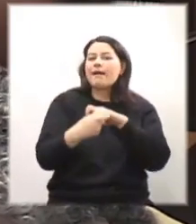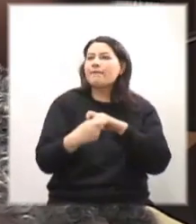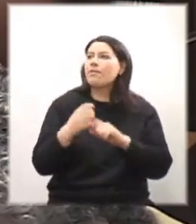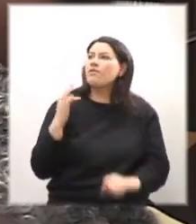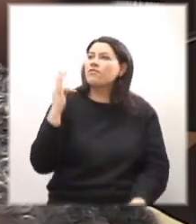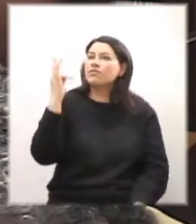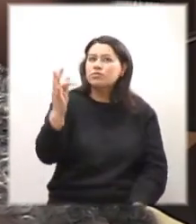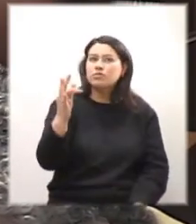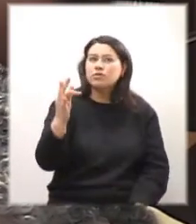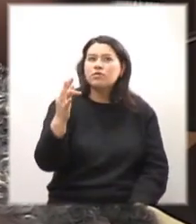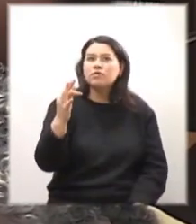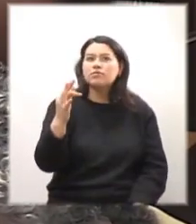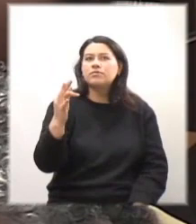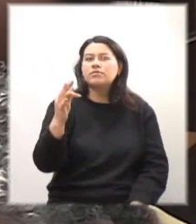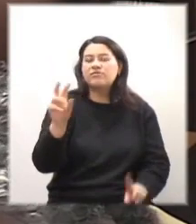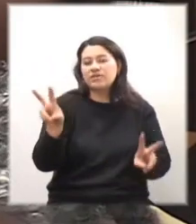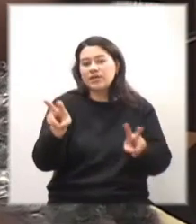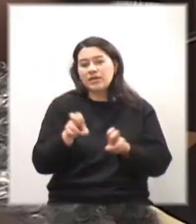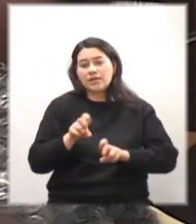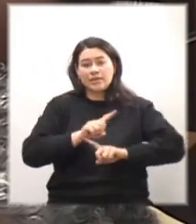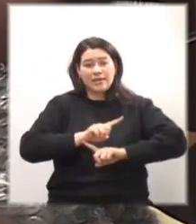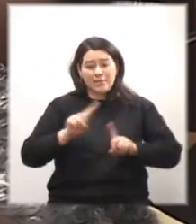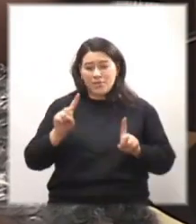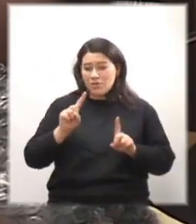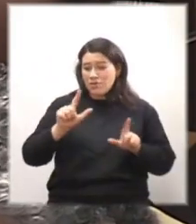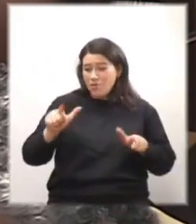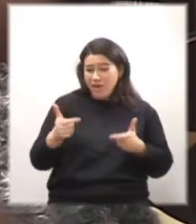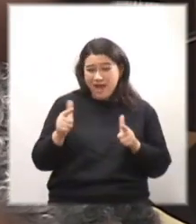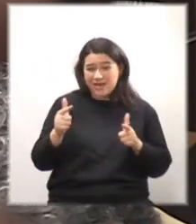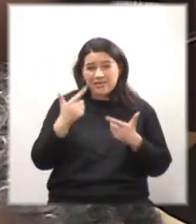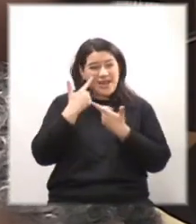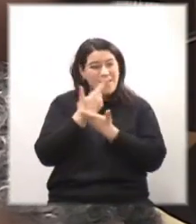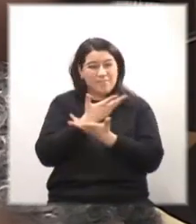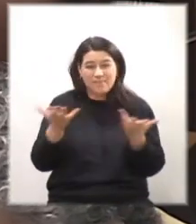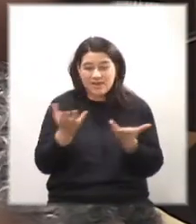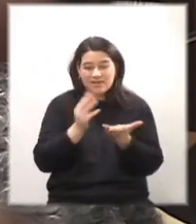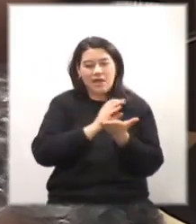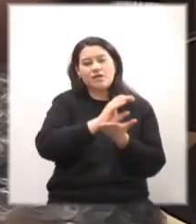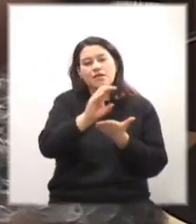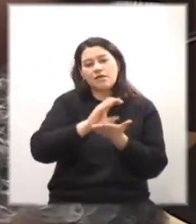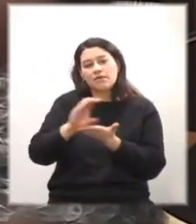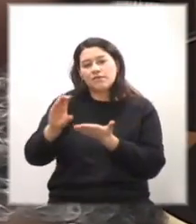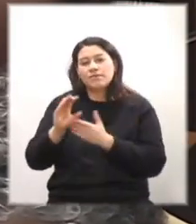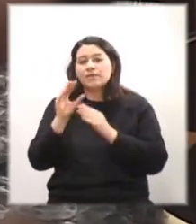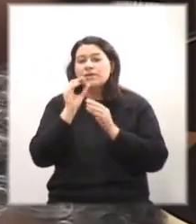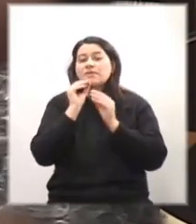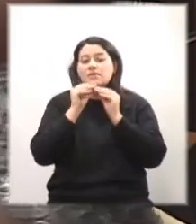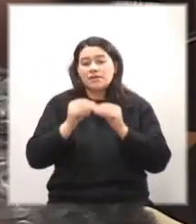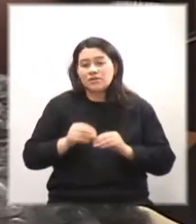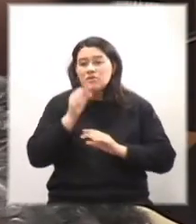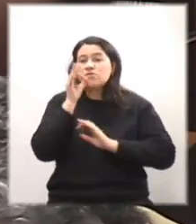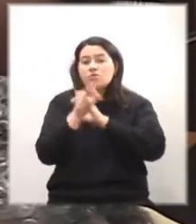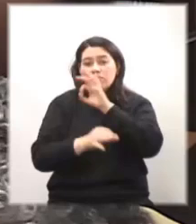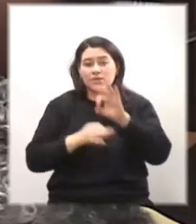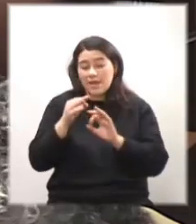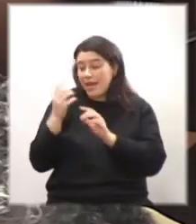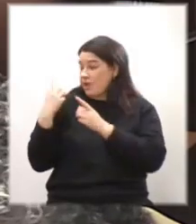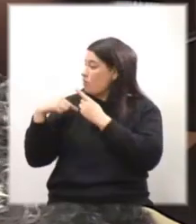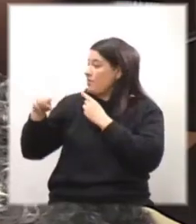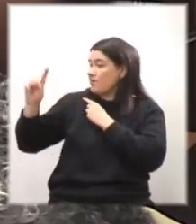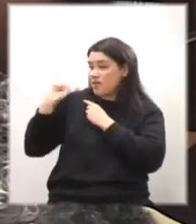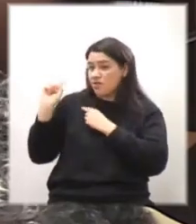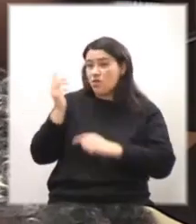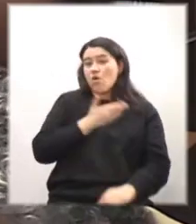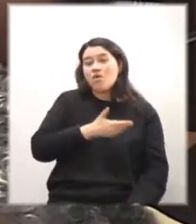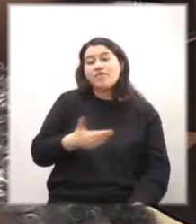tendrán. Ni siquiera hay transparencia en lo que se está asignando en las rendiciones de cuenta. El año pasado